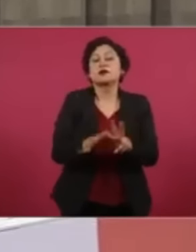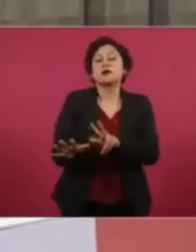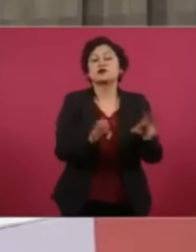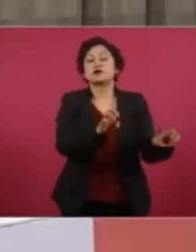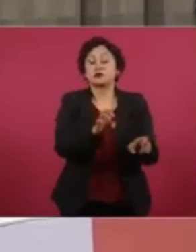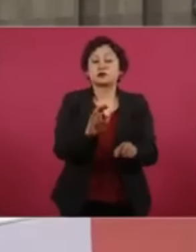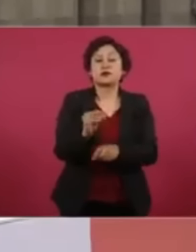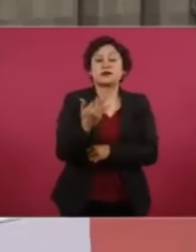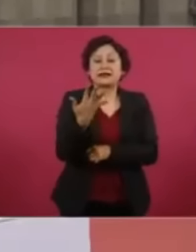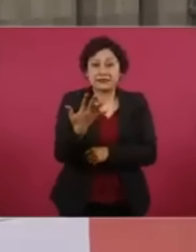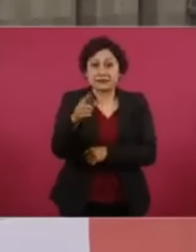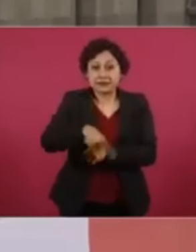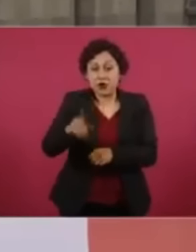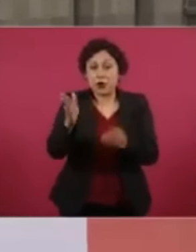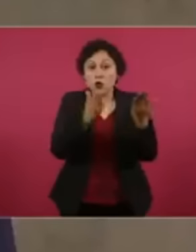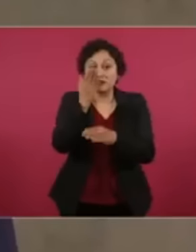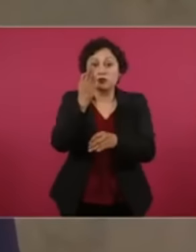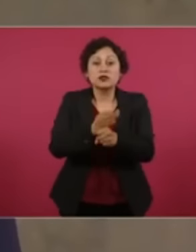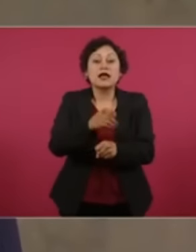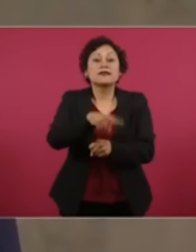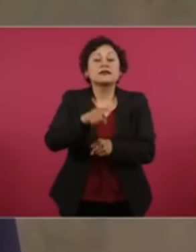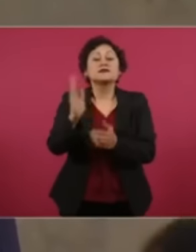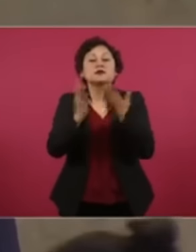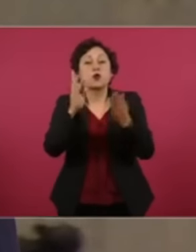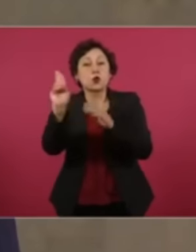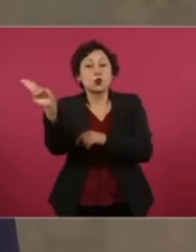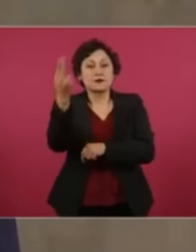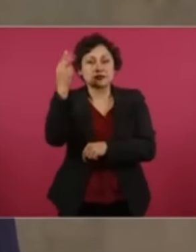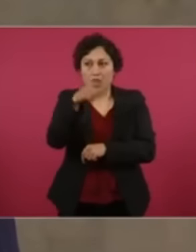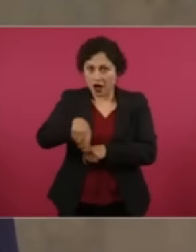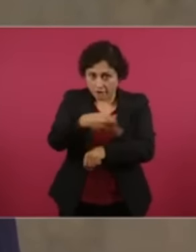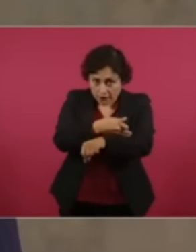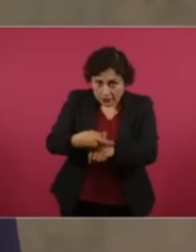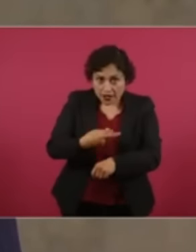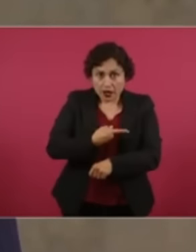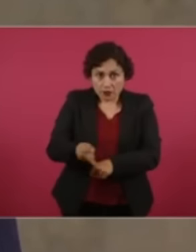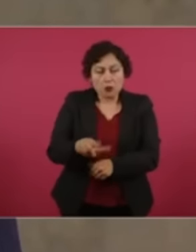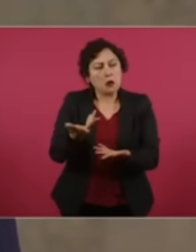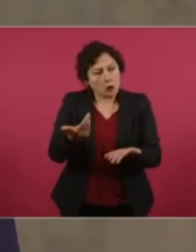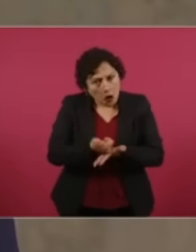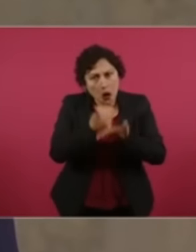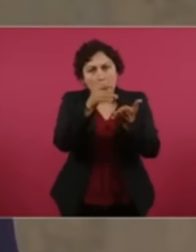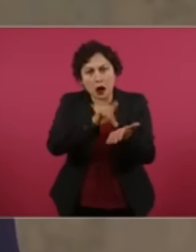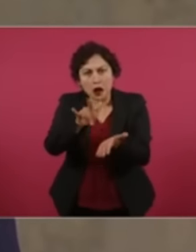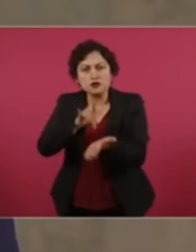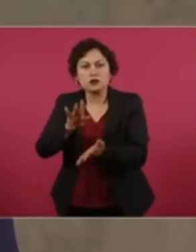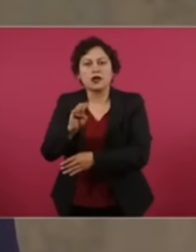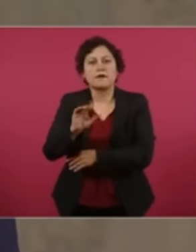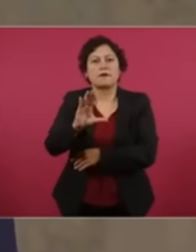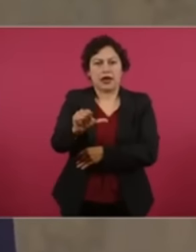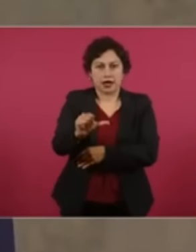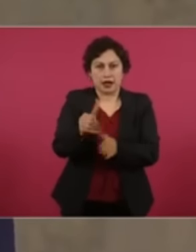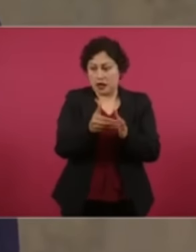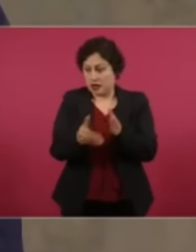1,032,895 estudiantes universitarios de familias pobres han recibido una beca educativa. Este 2024,